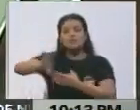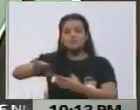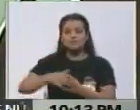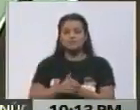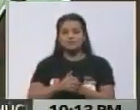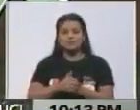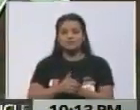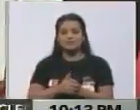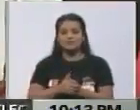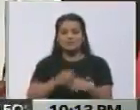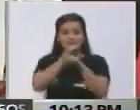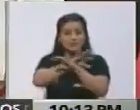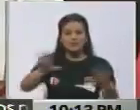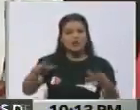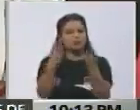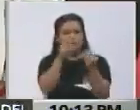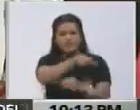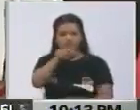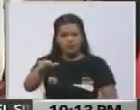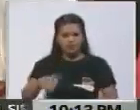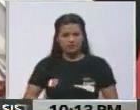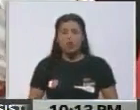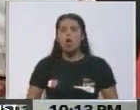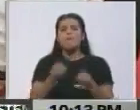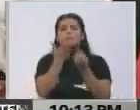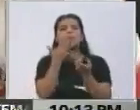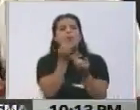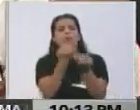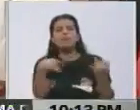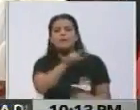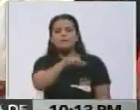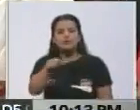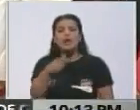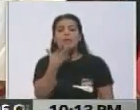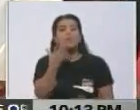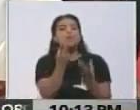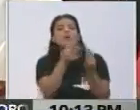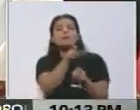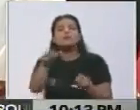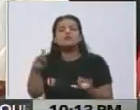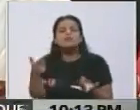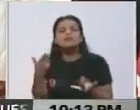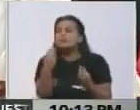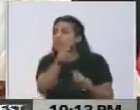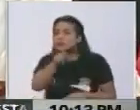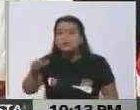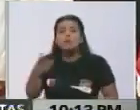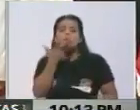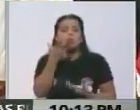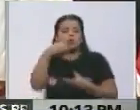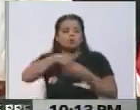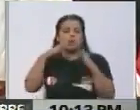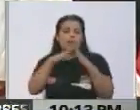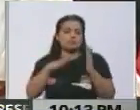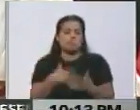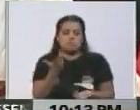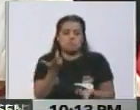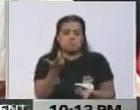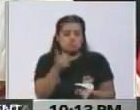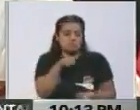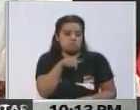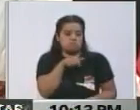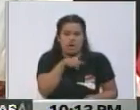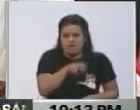eso llega, mira, no sé cuánta gente, porque cuántos muchachos, por ejemplo, están hoy en su casa, no solo en Venezuela, de repente